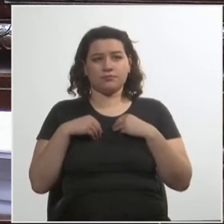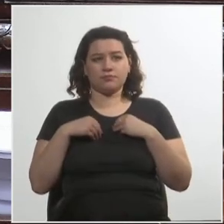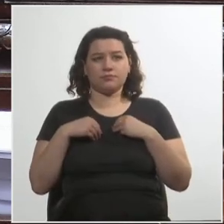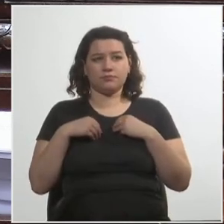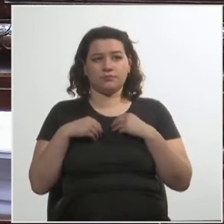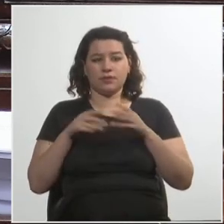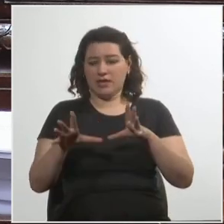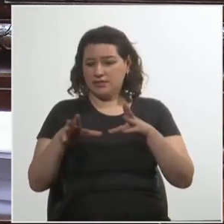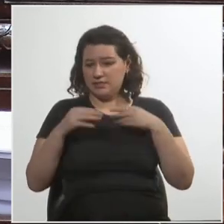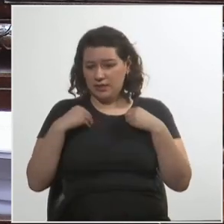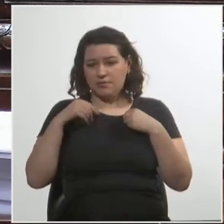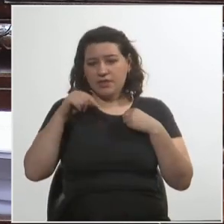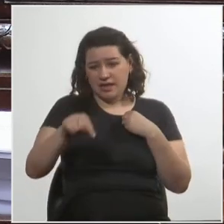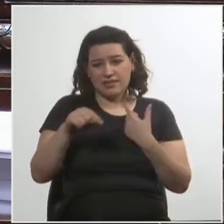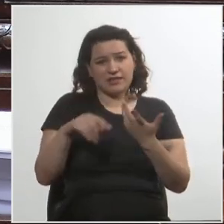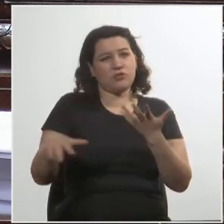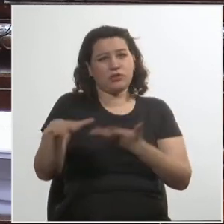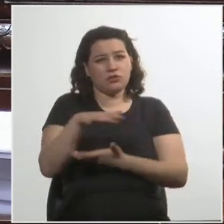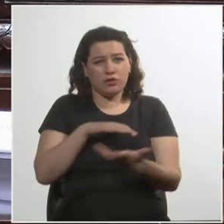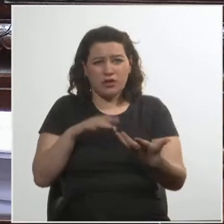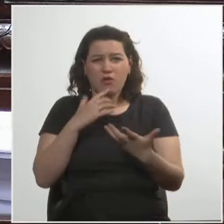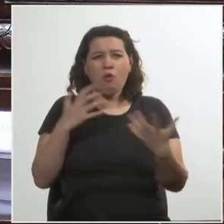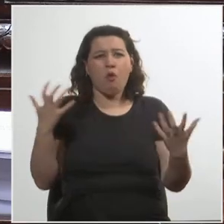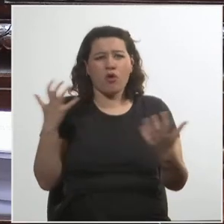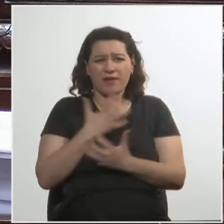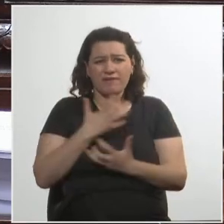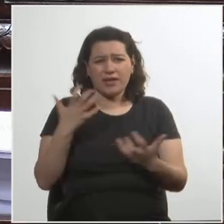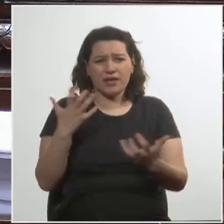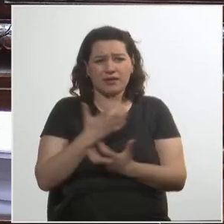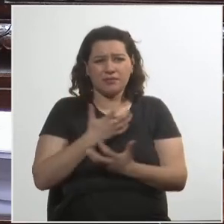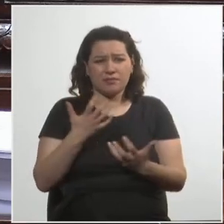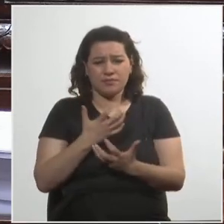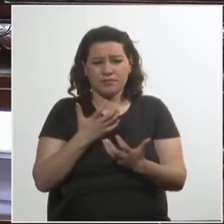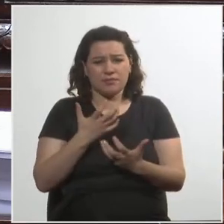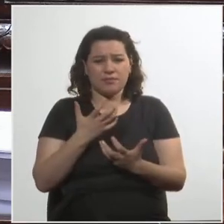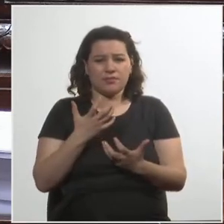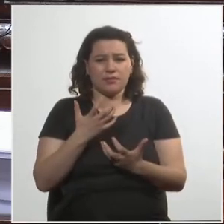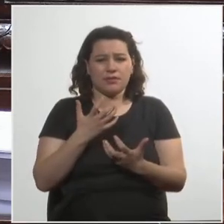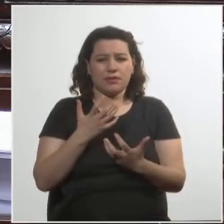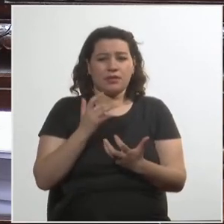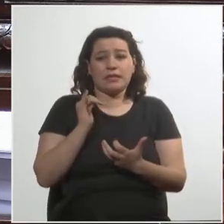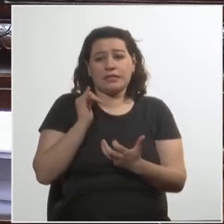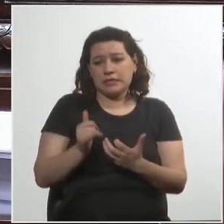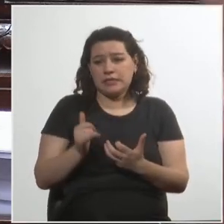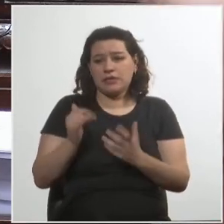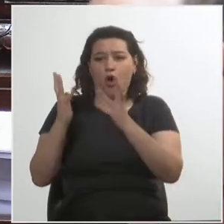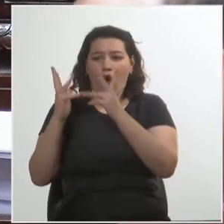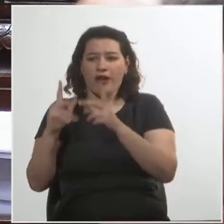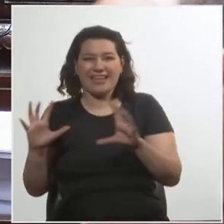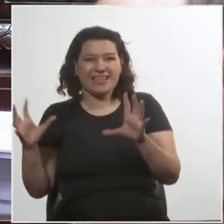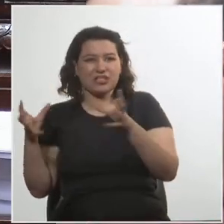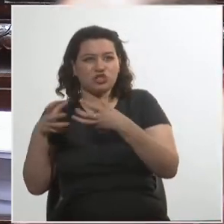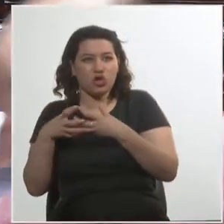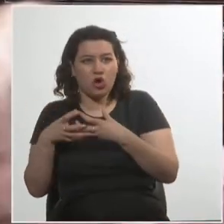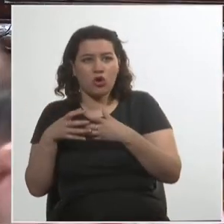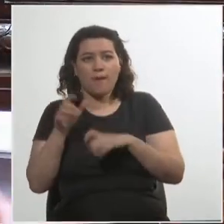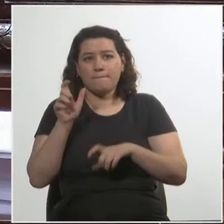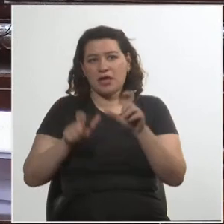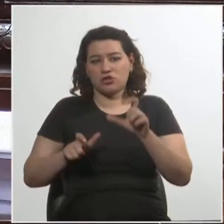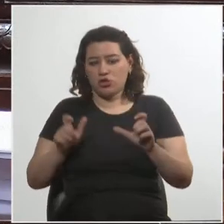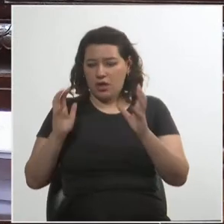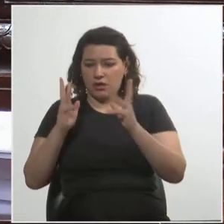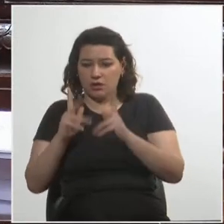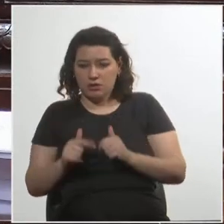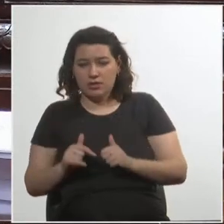de estas atrocidades de estos hechos cometidos por por organizaciones por civiles y